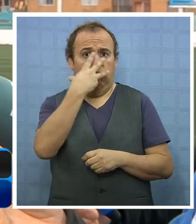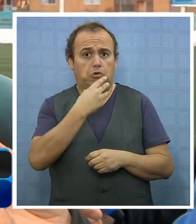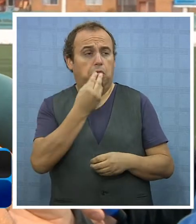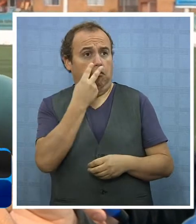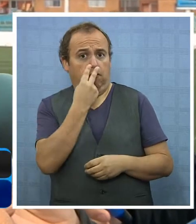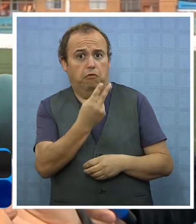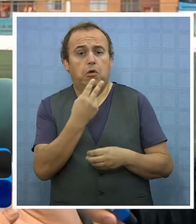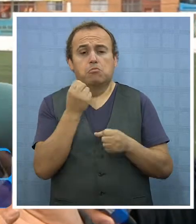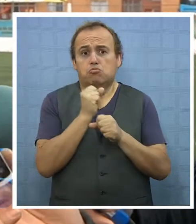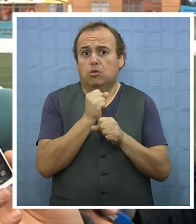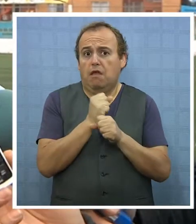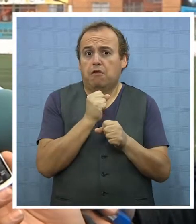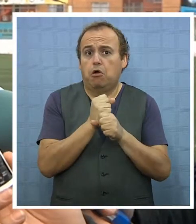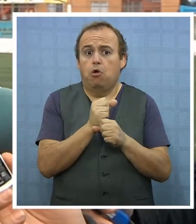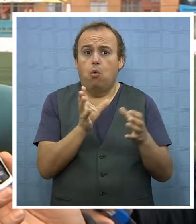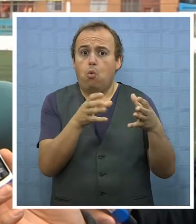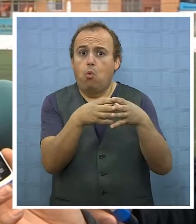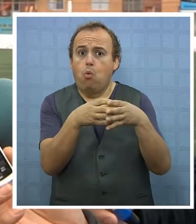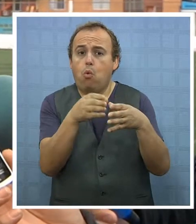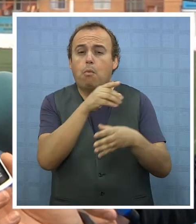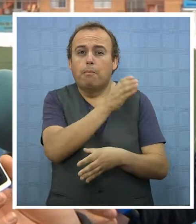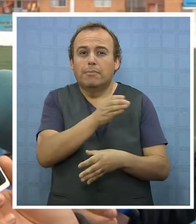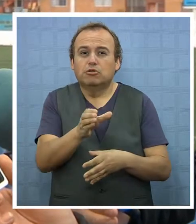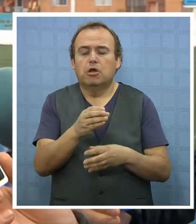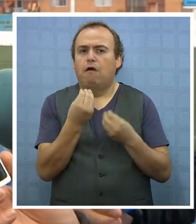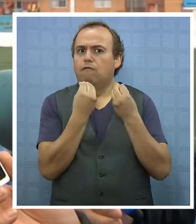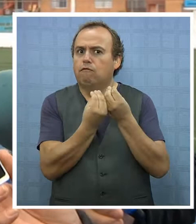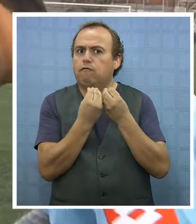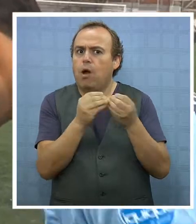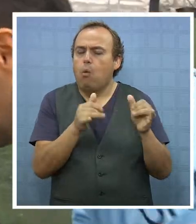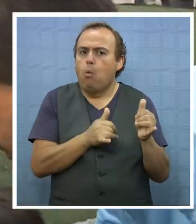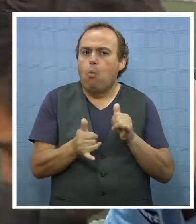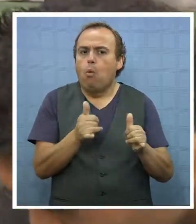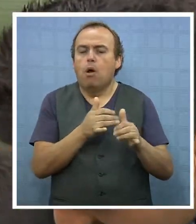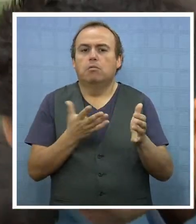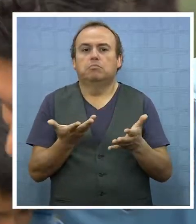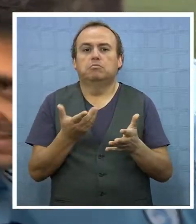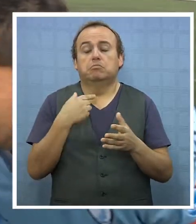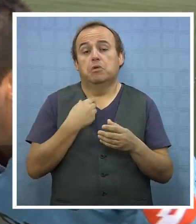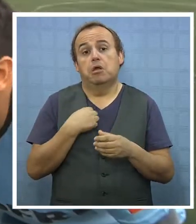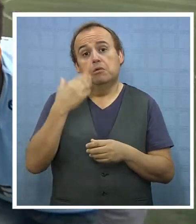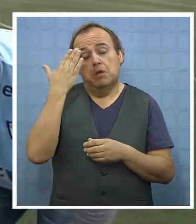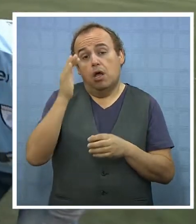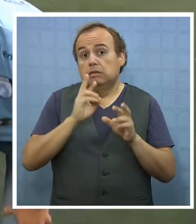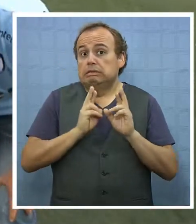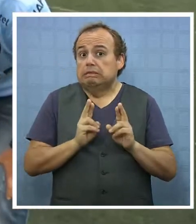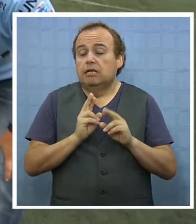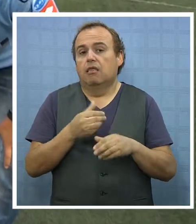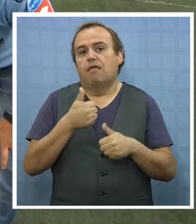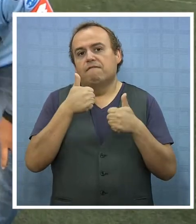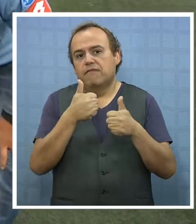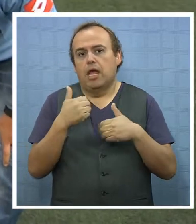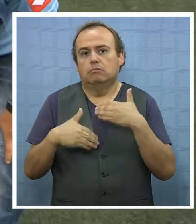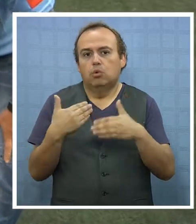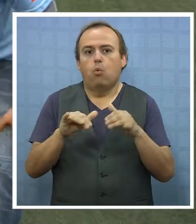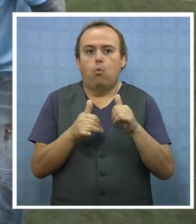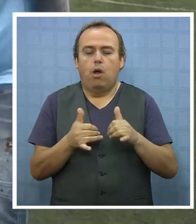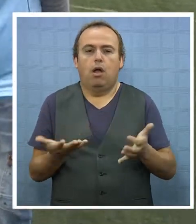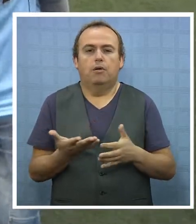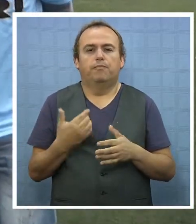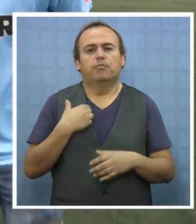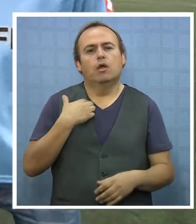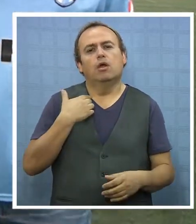trabajador, que tiene buenos jugadores. Sí, intentaremos aportar, como decía antes, para que todo vaya bien. Yo digo que el primero, lo principal